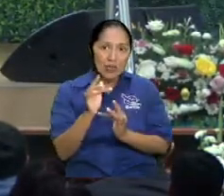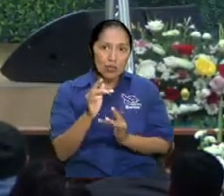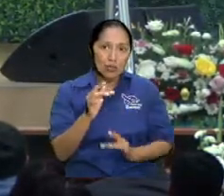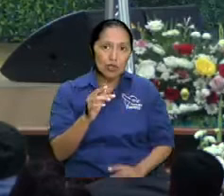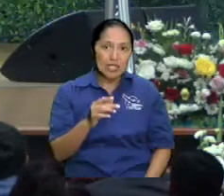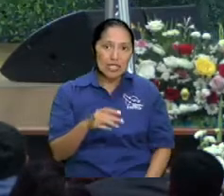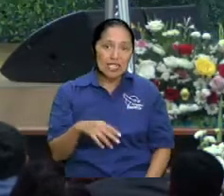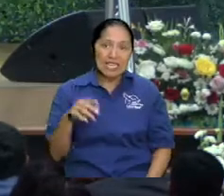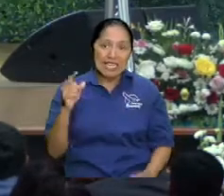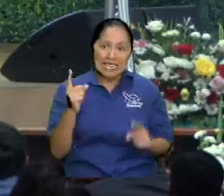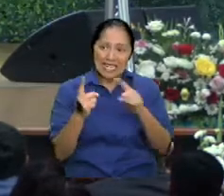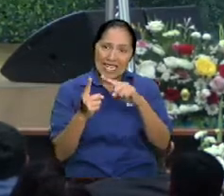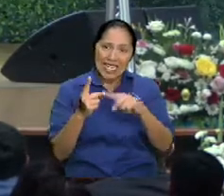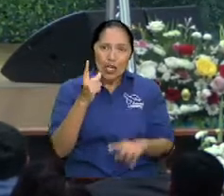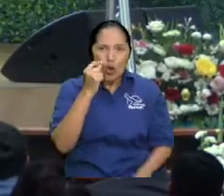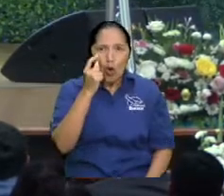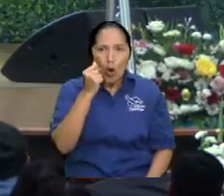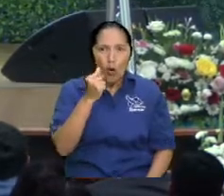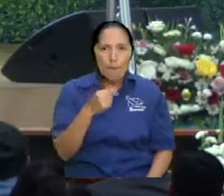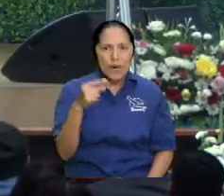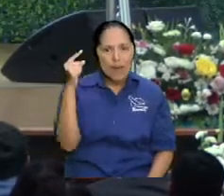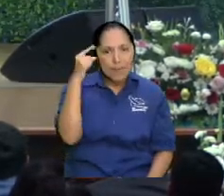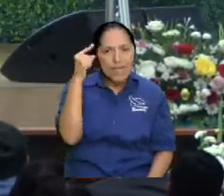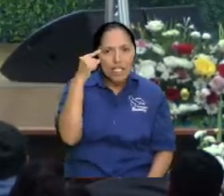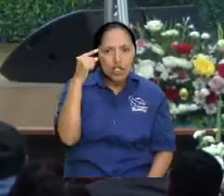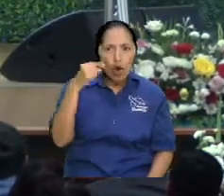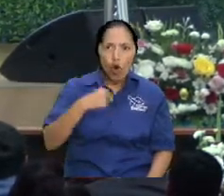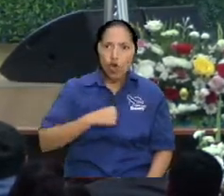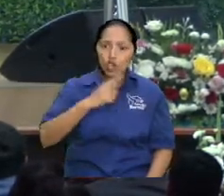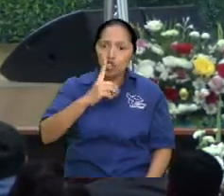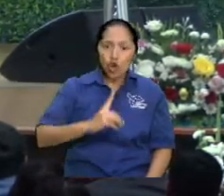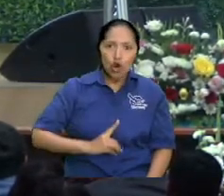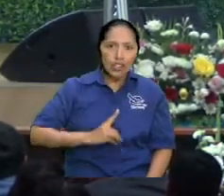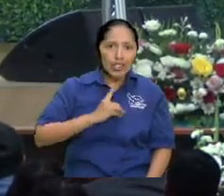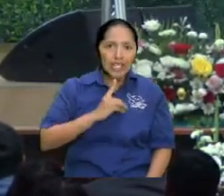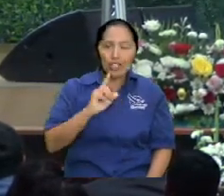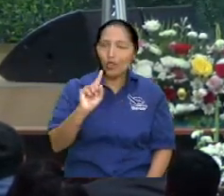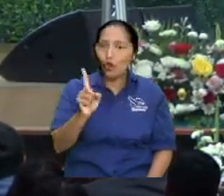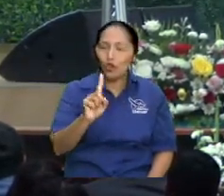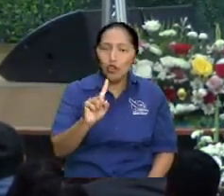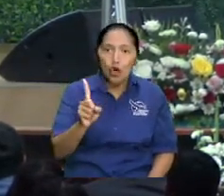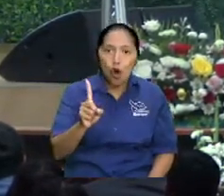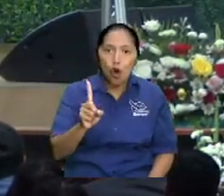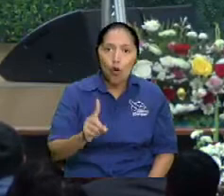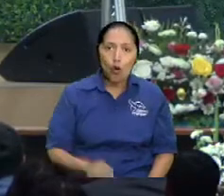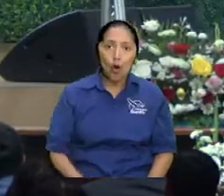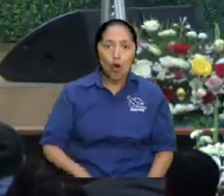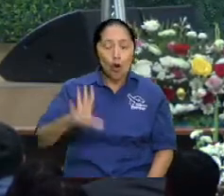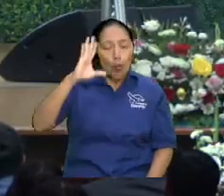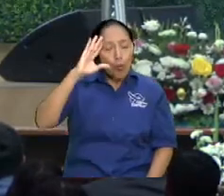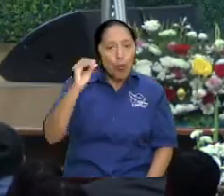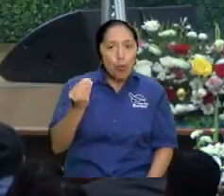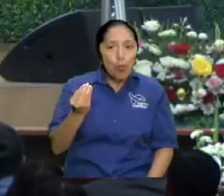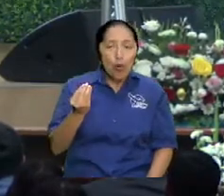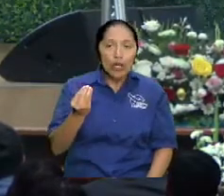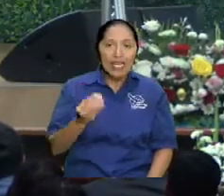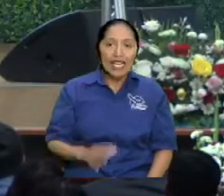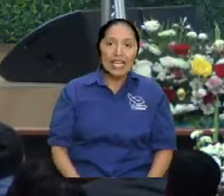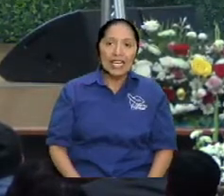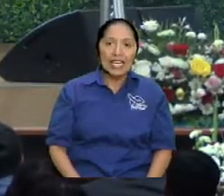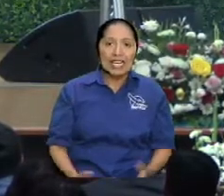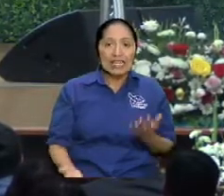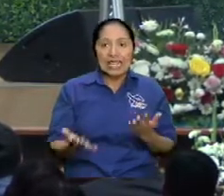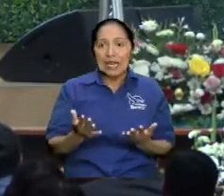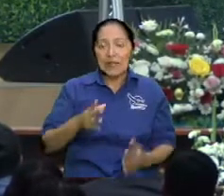se tiró al suelo. Entonces, es una hazaña cuando el Espíritu Santo nos convence de pecado.